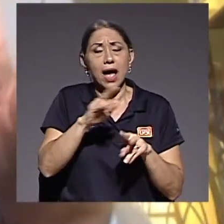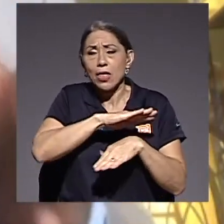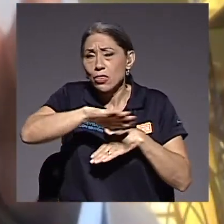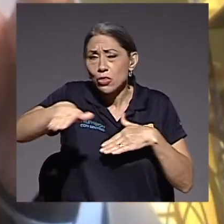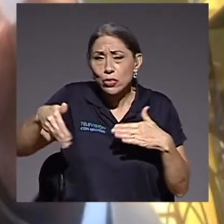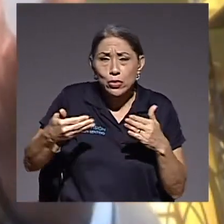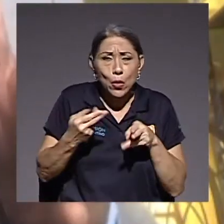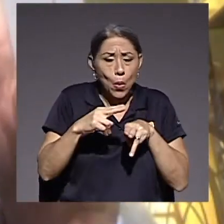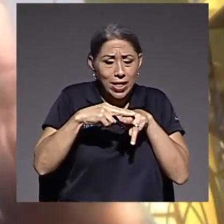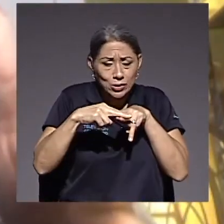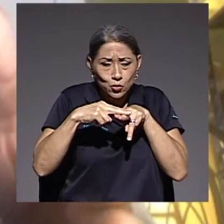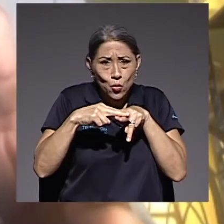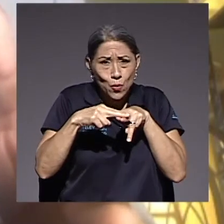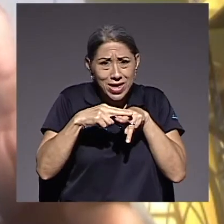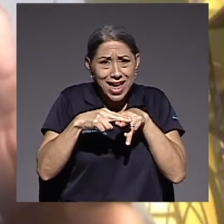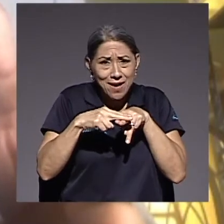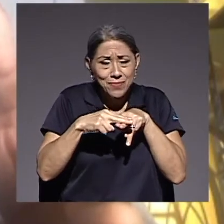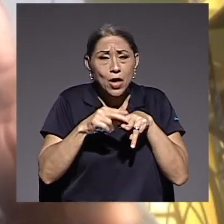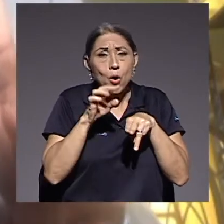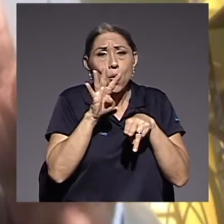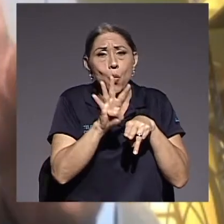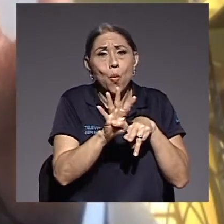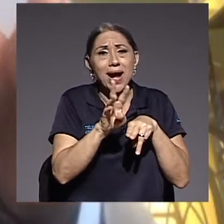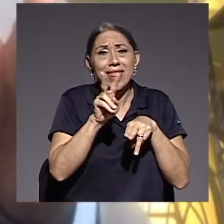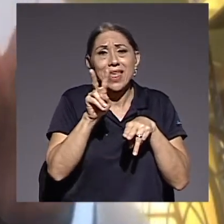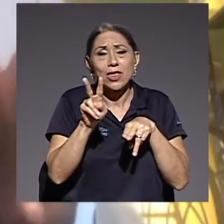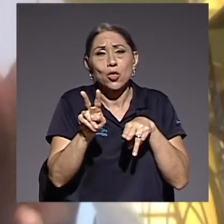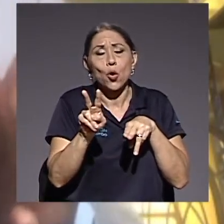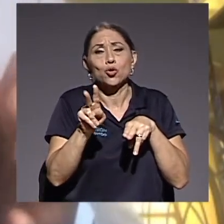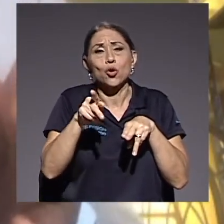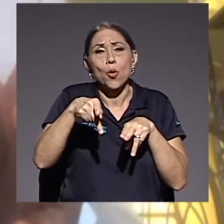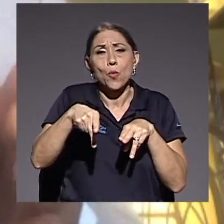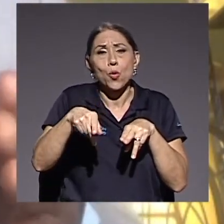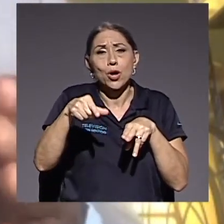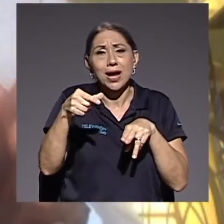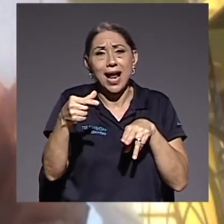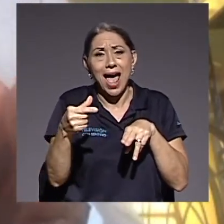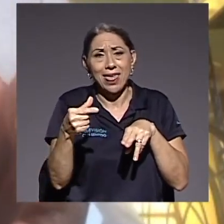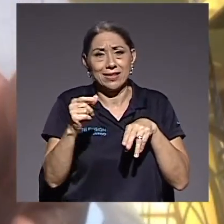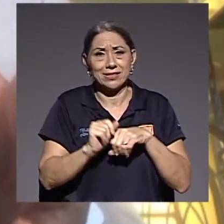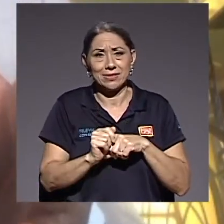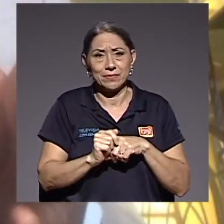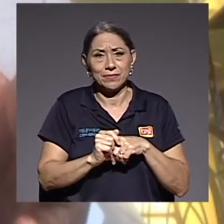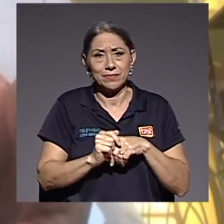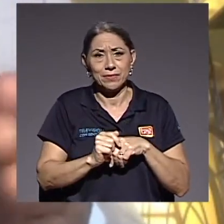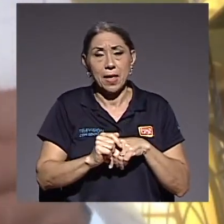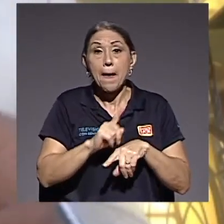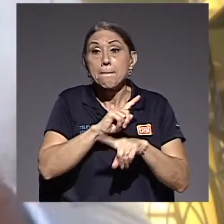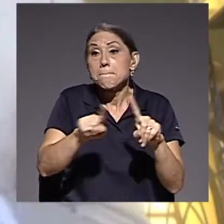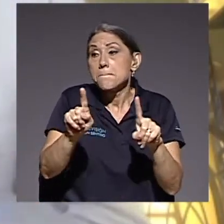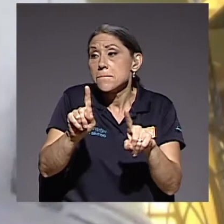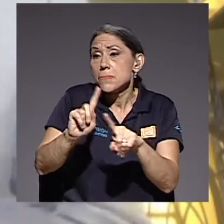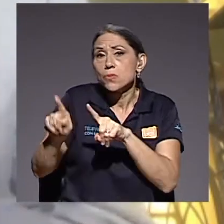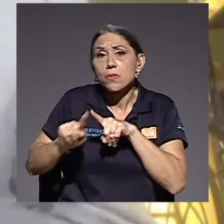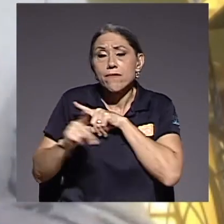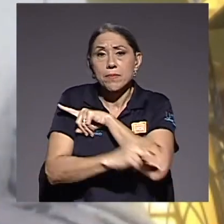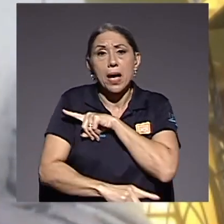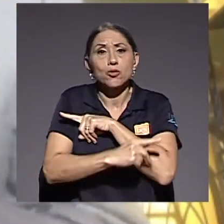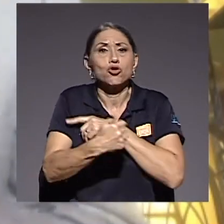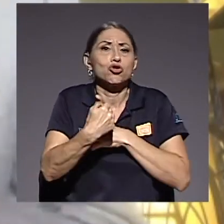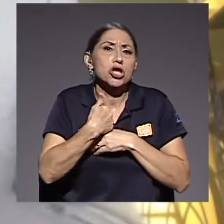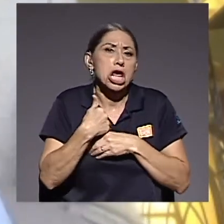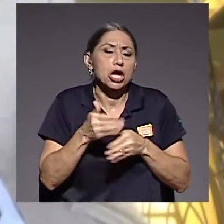vía en 42 pulgadas. Resulta ser que hay una serie de países que tienen sus vías, unos tienen